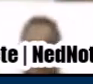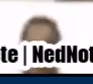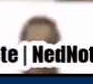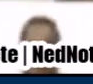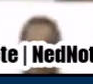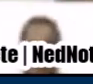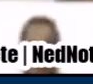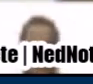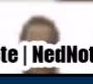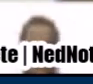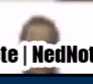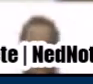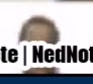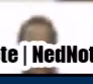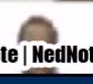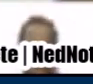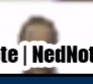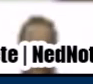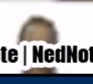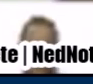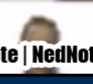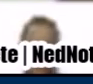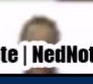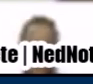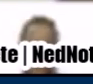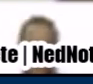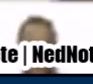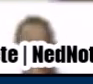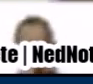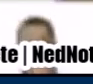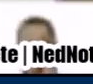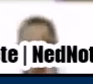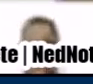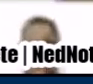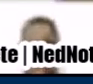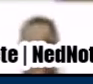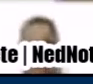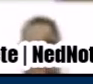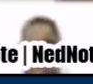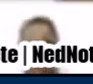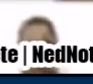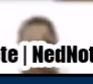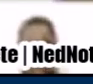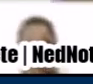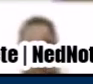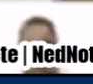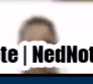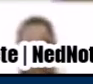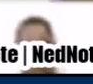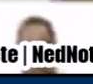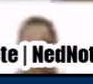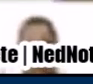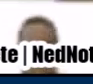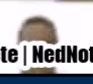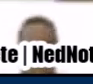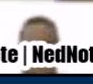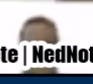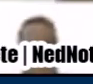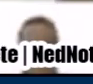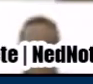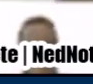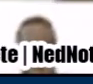cierto. Gran ejercicio de soberbia, creer que esto es una situación sostenible simplemente por una